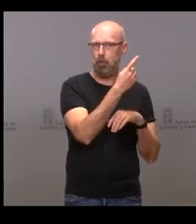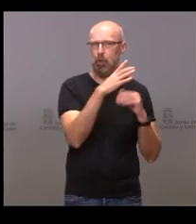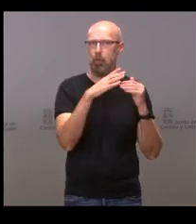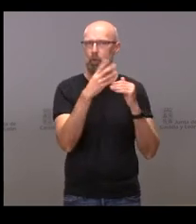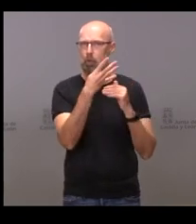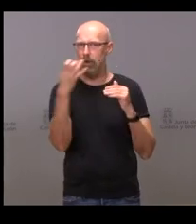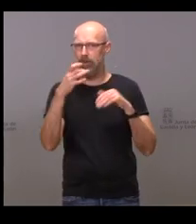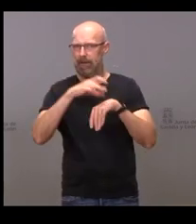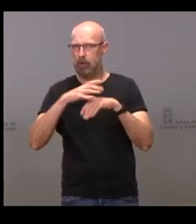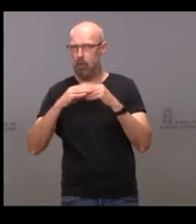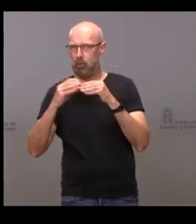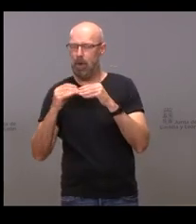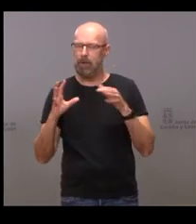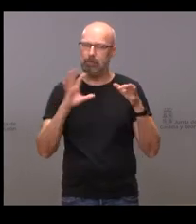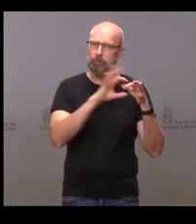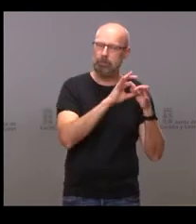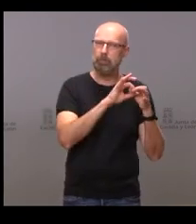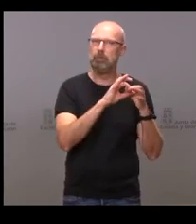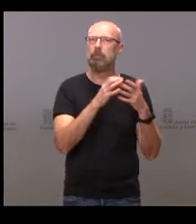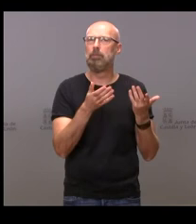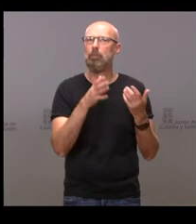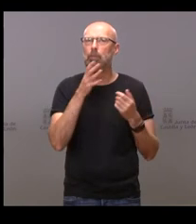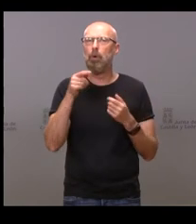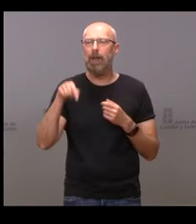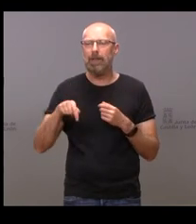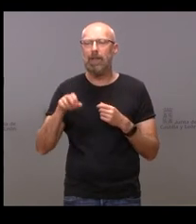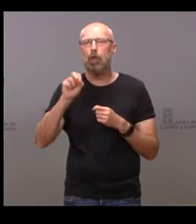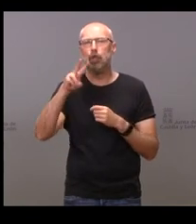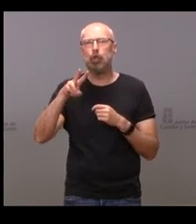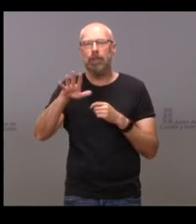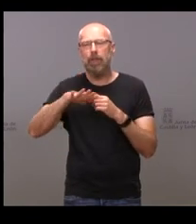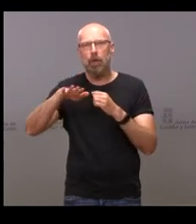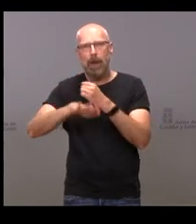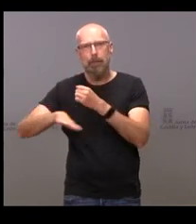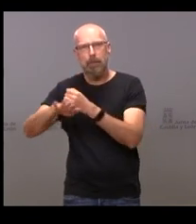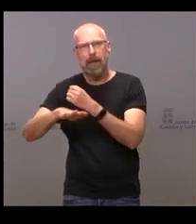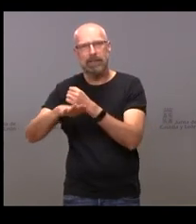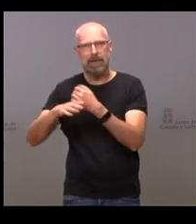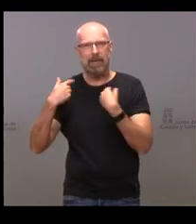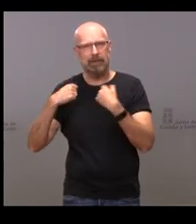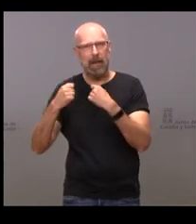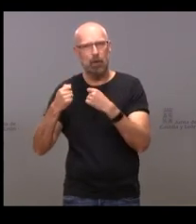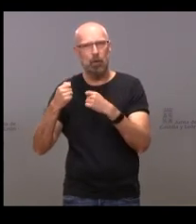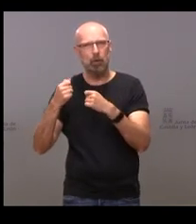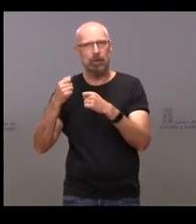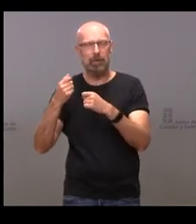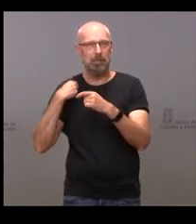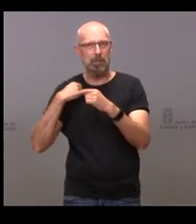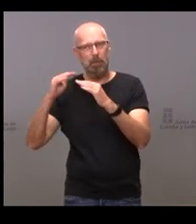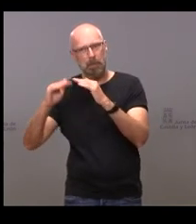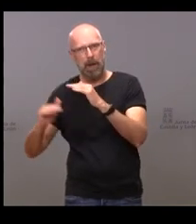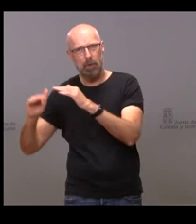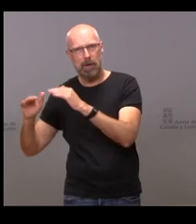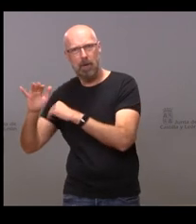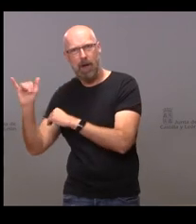hay en 12 zonas básicas de salud, no se llega a esa media. Y ha hablado usted algo así como